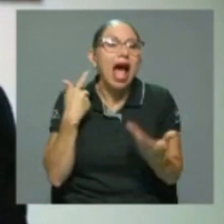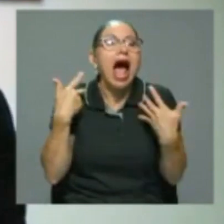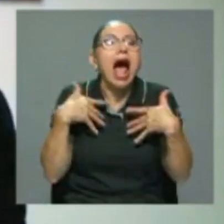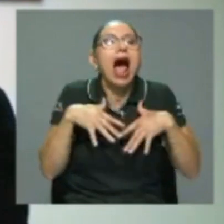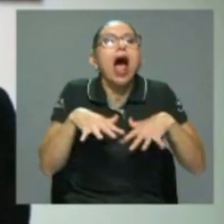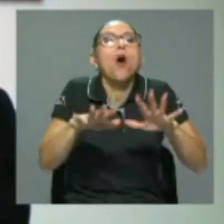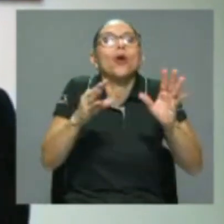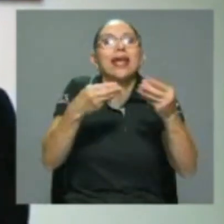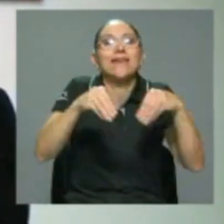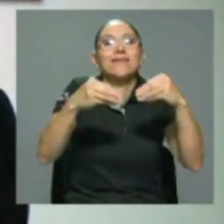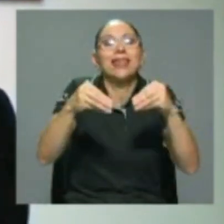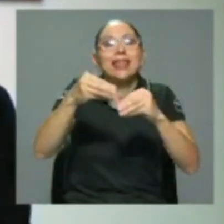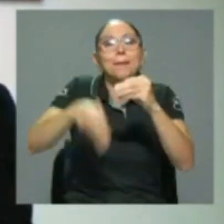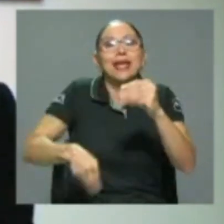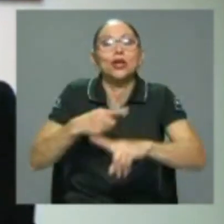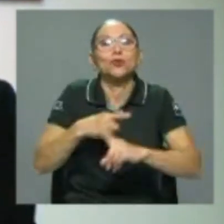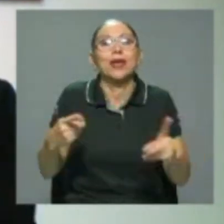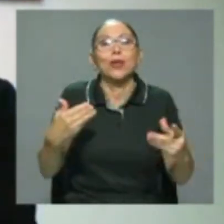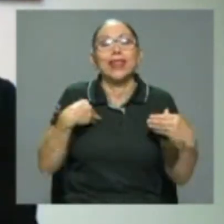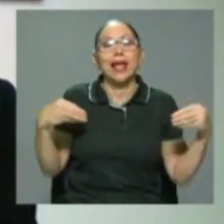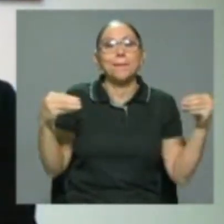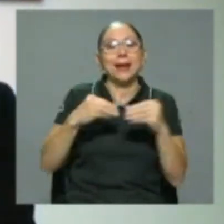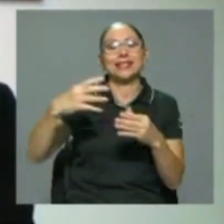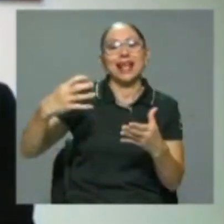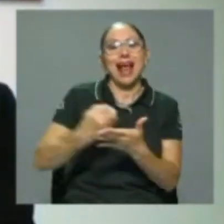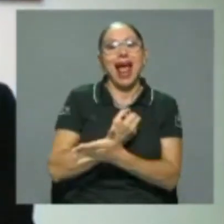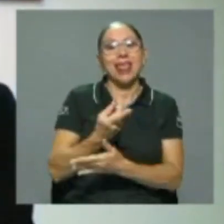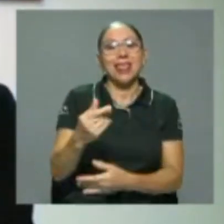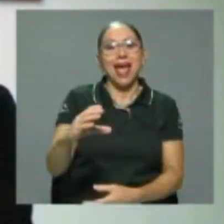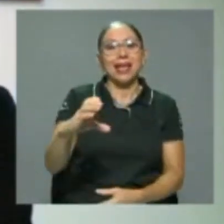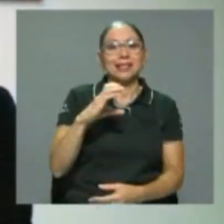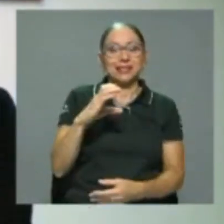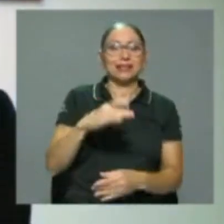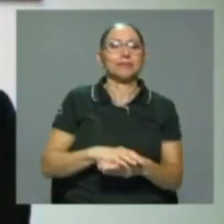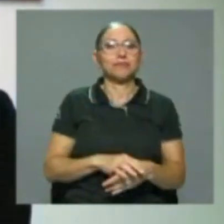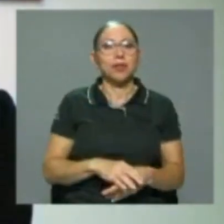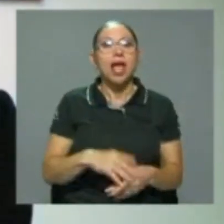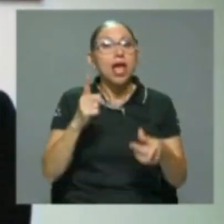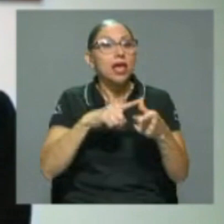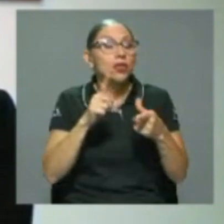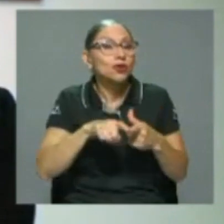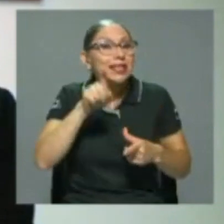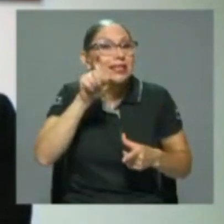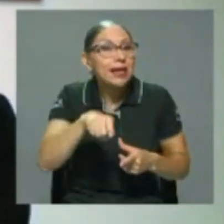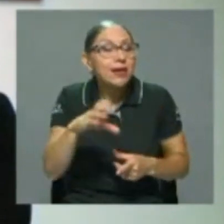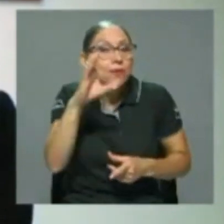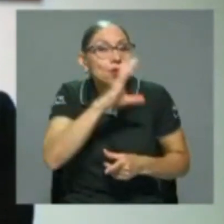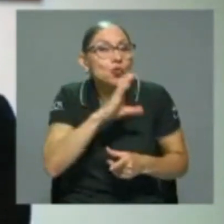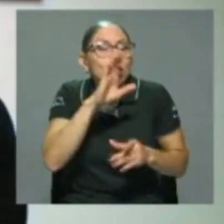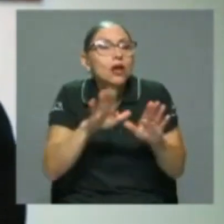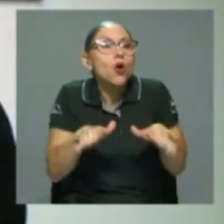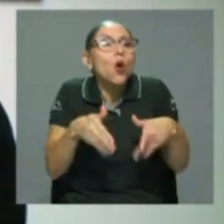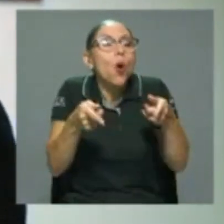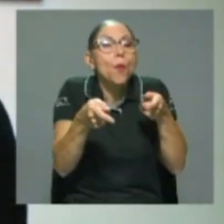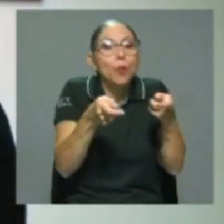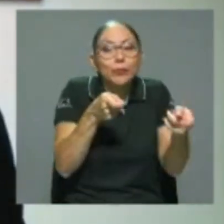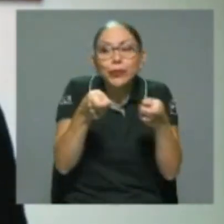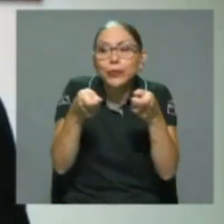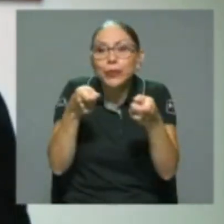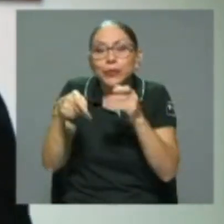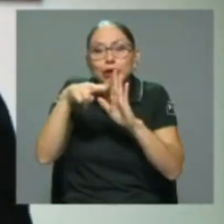es inconveniente, pues entonces hay que buscar alguna forma de regulación, con todo y las